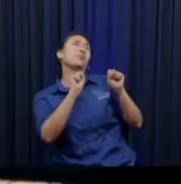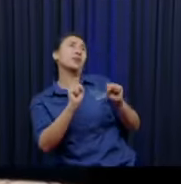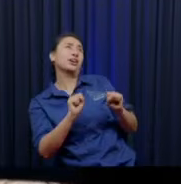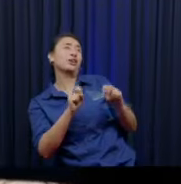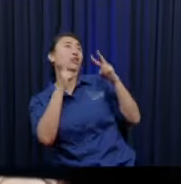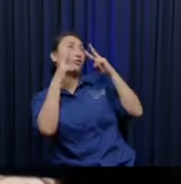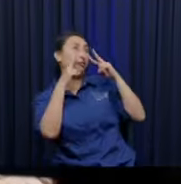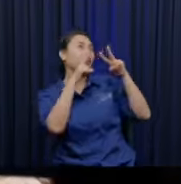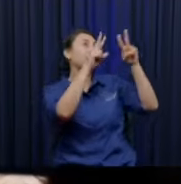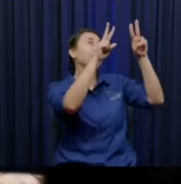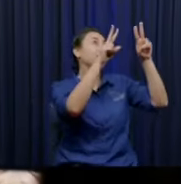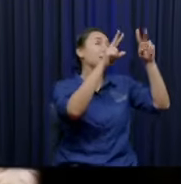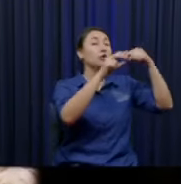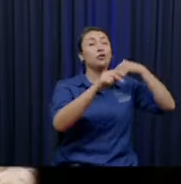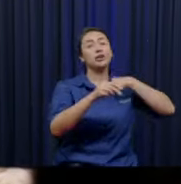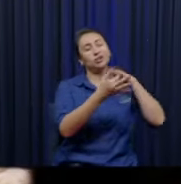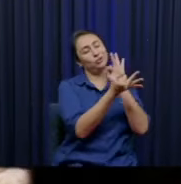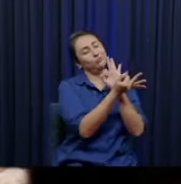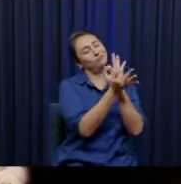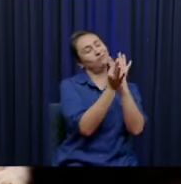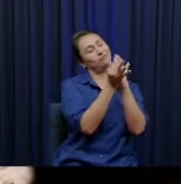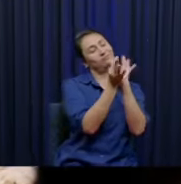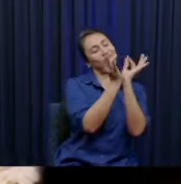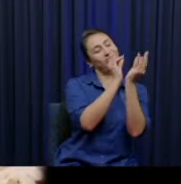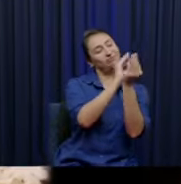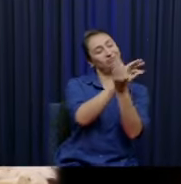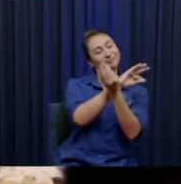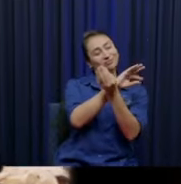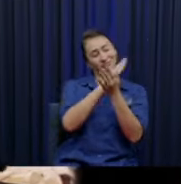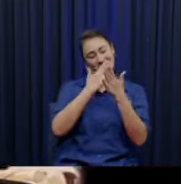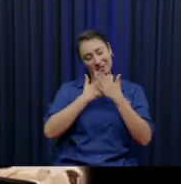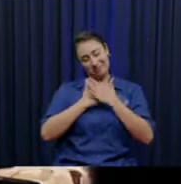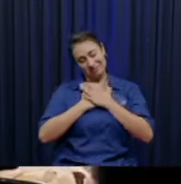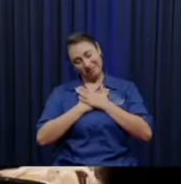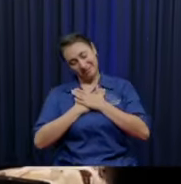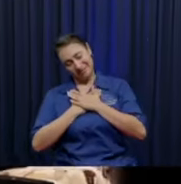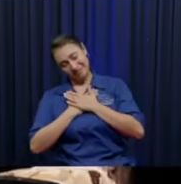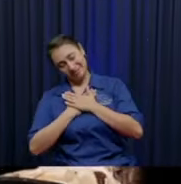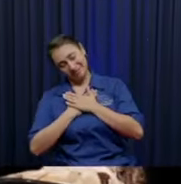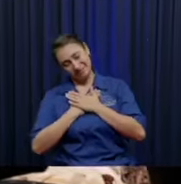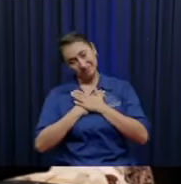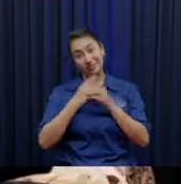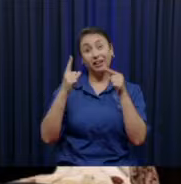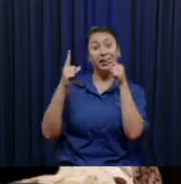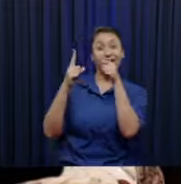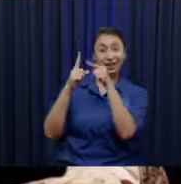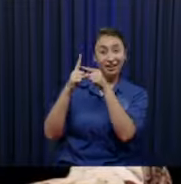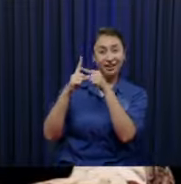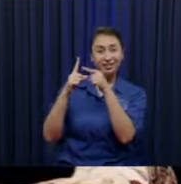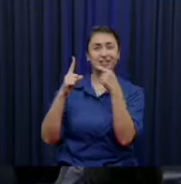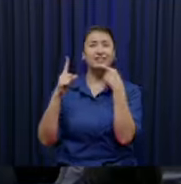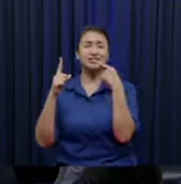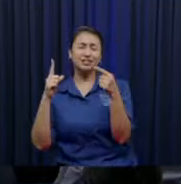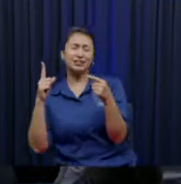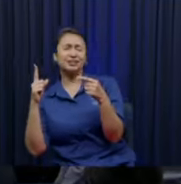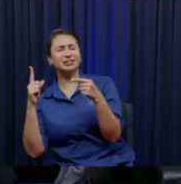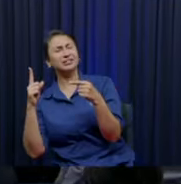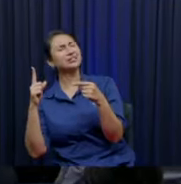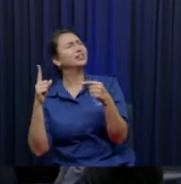soy lo que fui, una sombra sin Dios y sin luz. Mi esperanza.